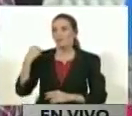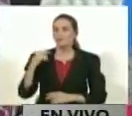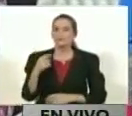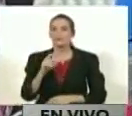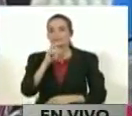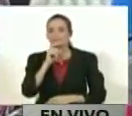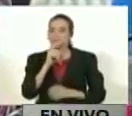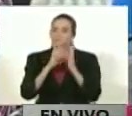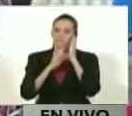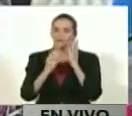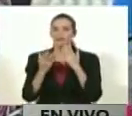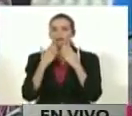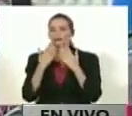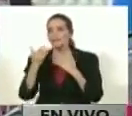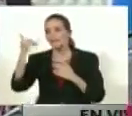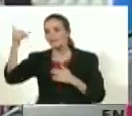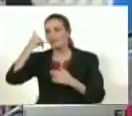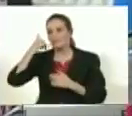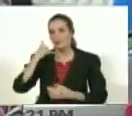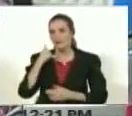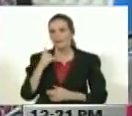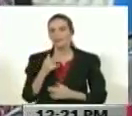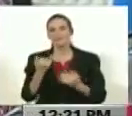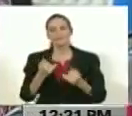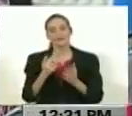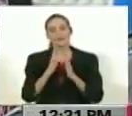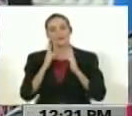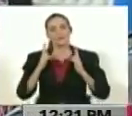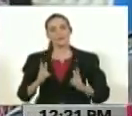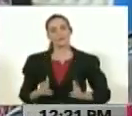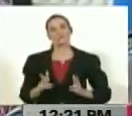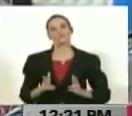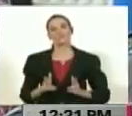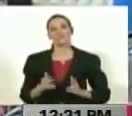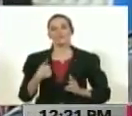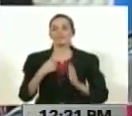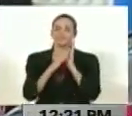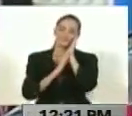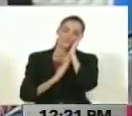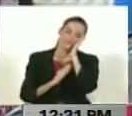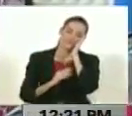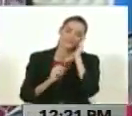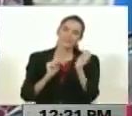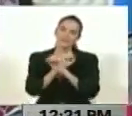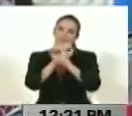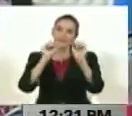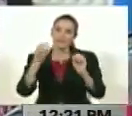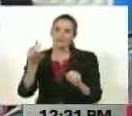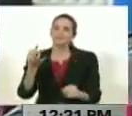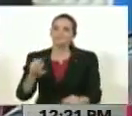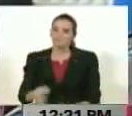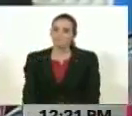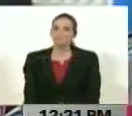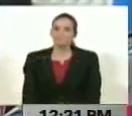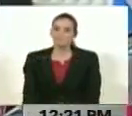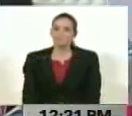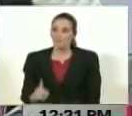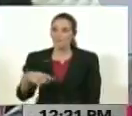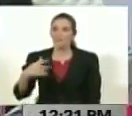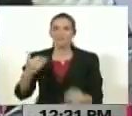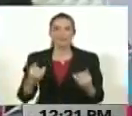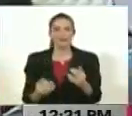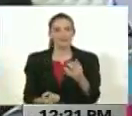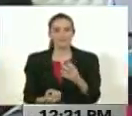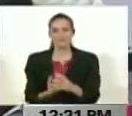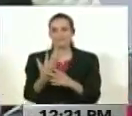presidente, gracias a su llamada telefónica. Por fin descansamos y, bueno, me quedé dormido pues esta mañana, con eso le digo todo. Y ya mañana es el gran estreno,